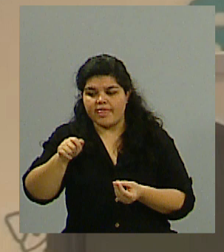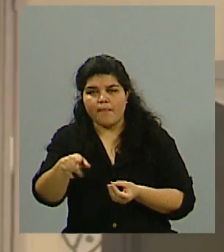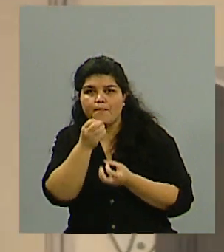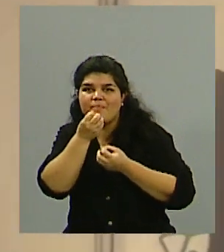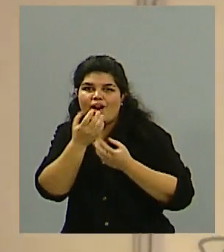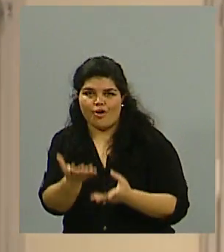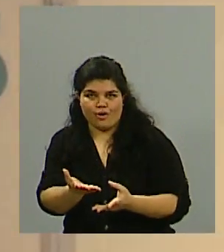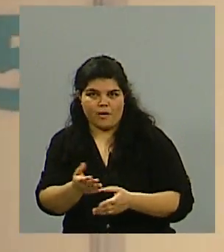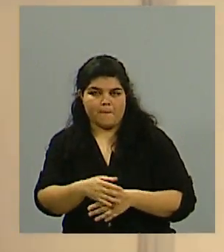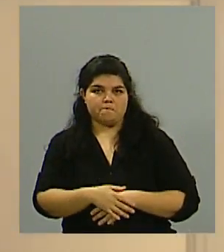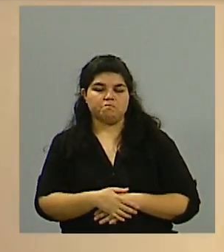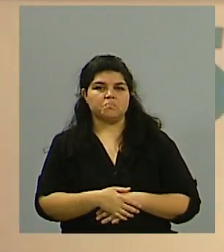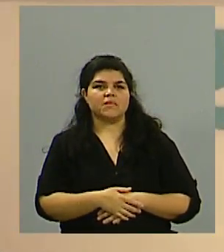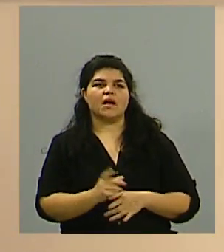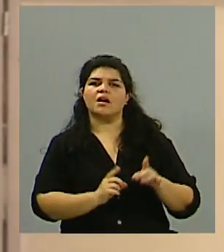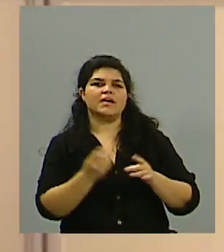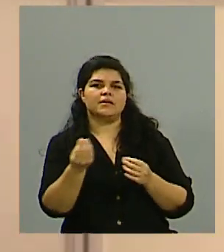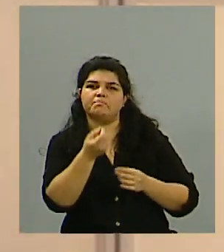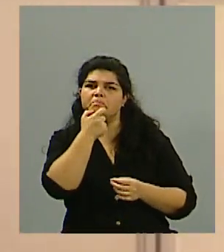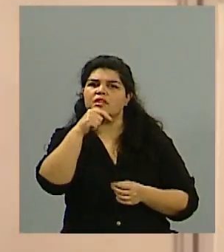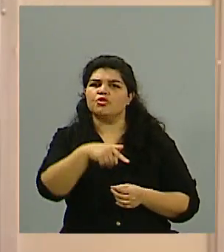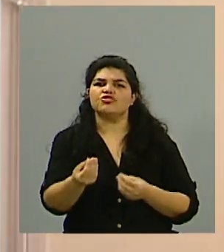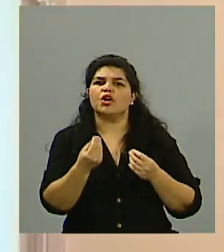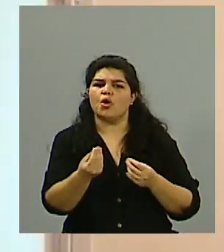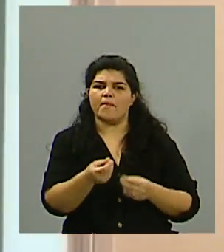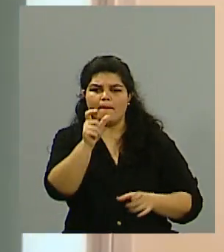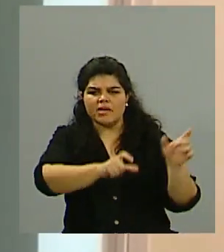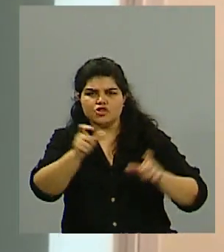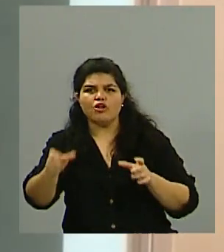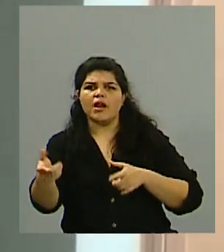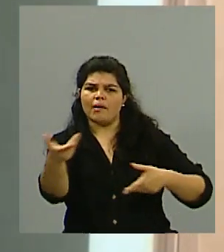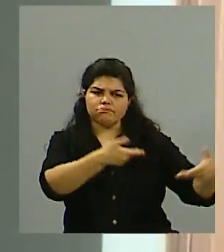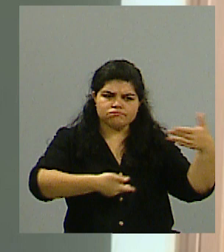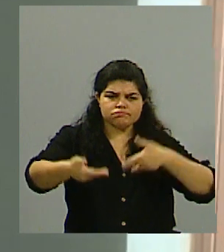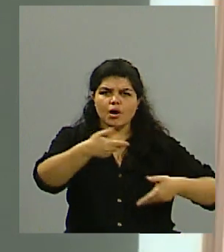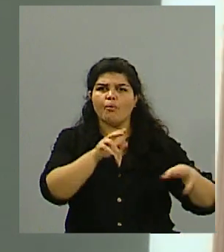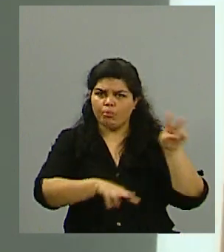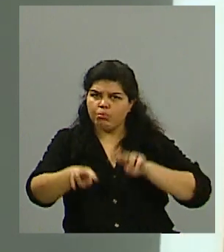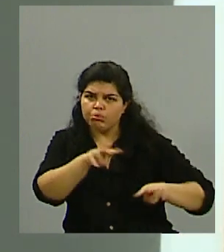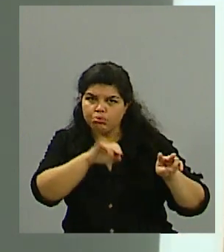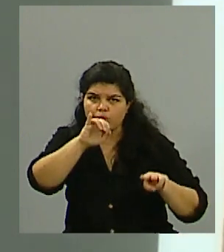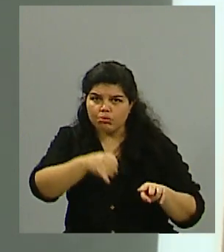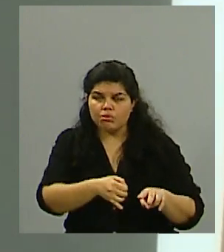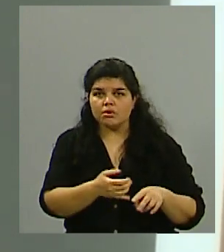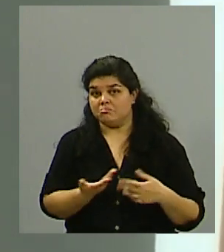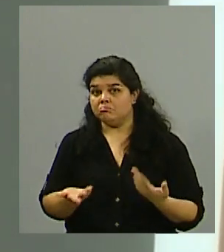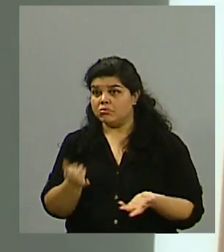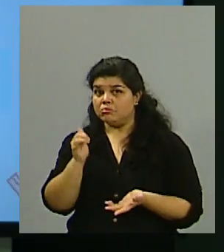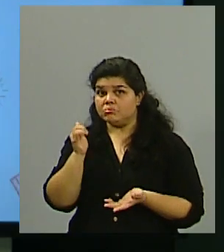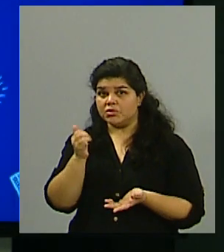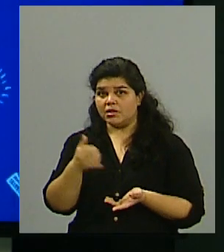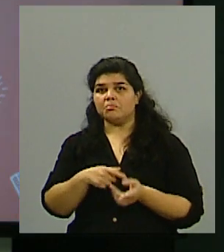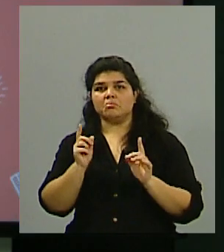sorpresa, hay interés, la gente busca este tipo de alternativas? Sí, de hecho en realidad tenemos distintas situaciones, hay mucha gente que nos encuentra